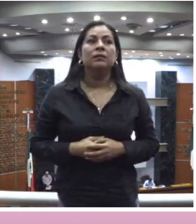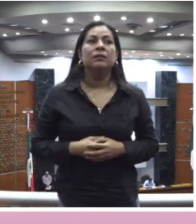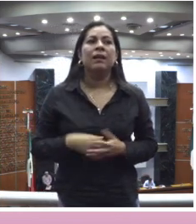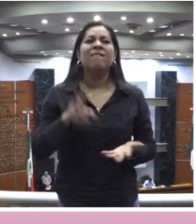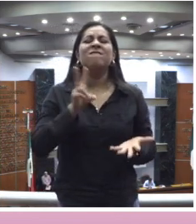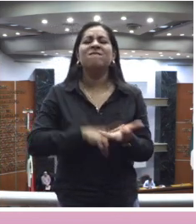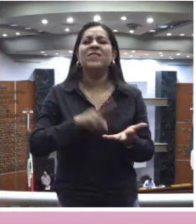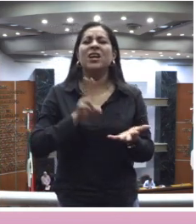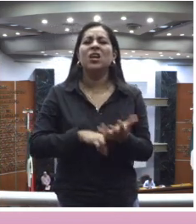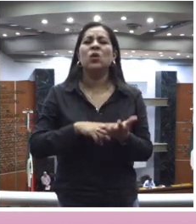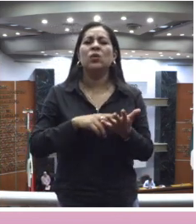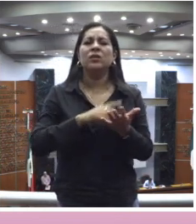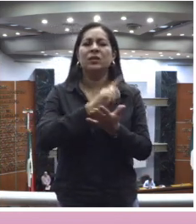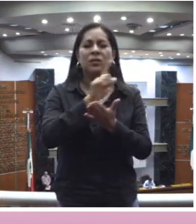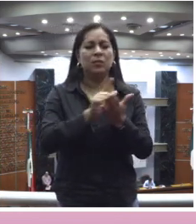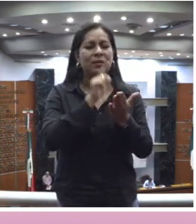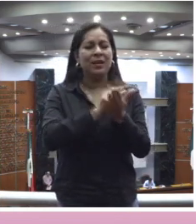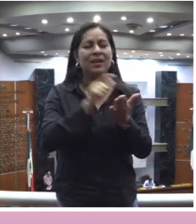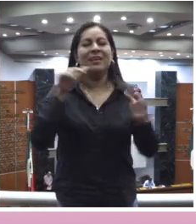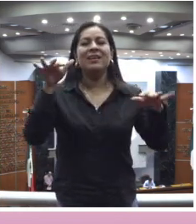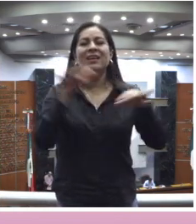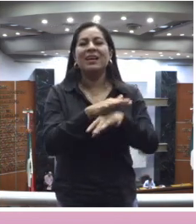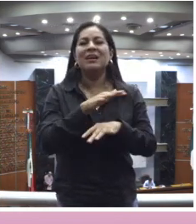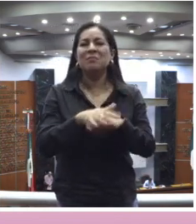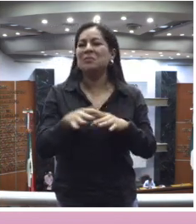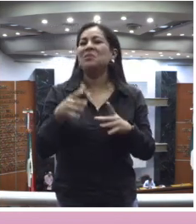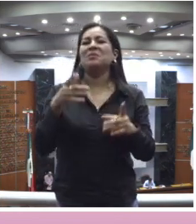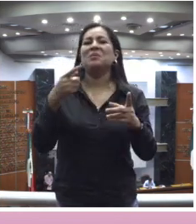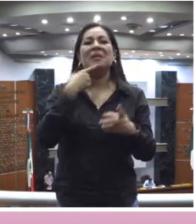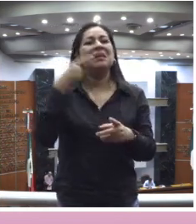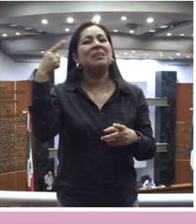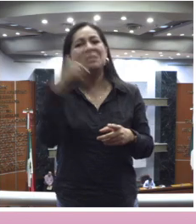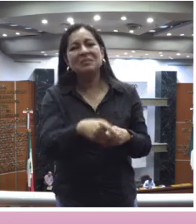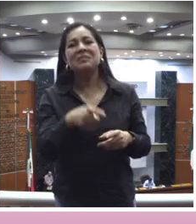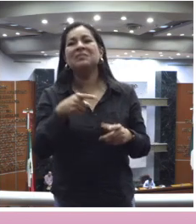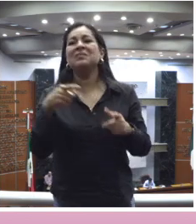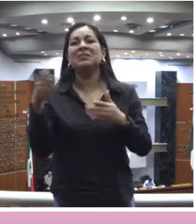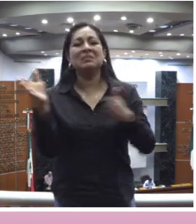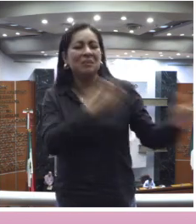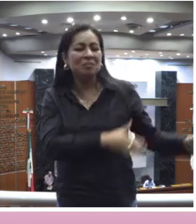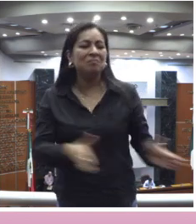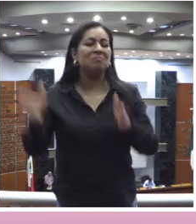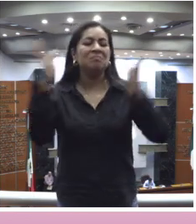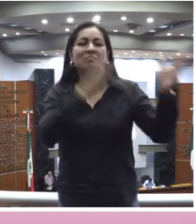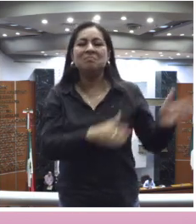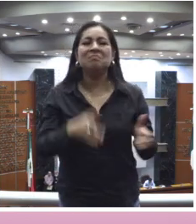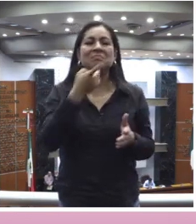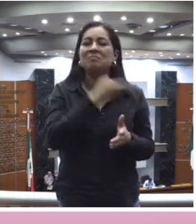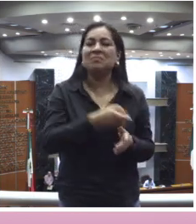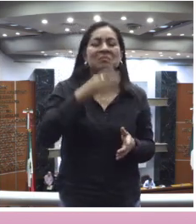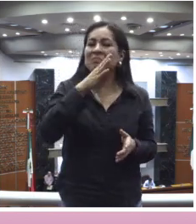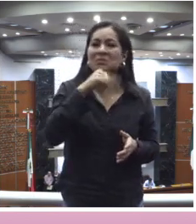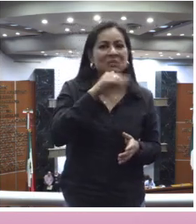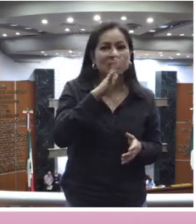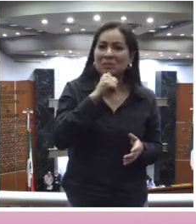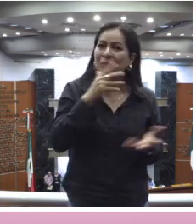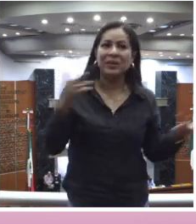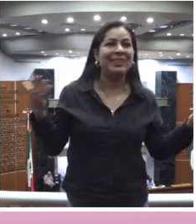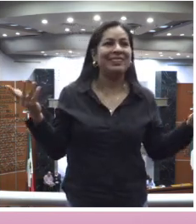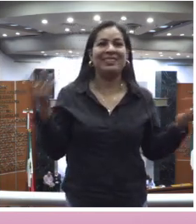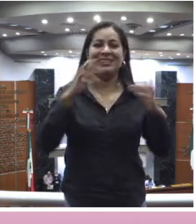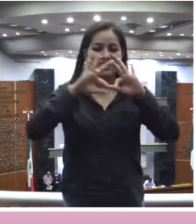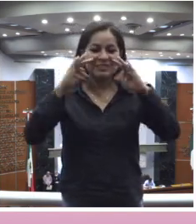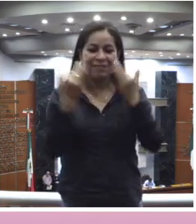validez de una reforma constitucional. El juicio de amparo, lo hemos insistido, prevé que no se puede ejercer